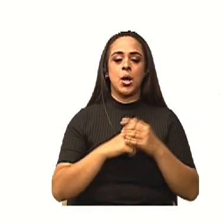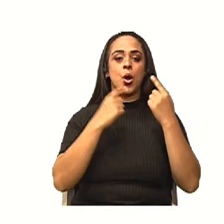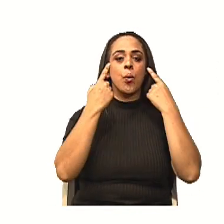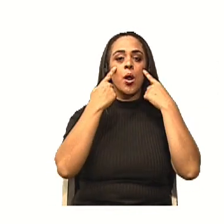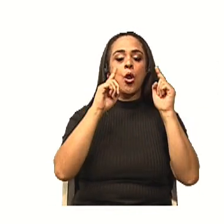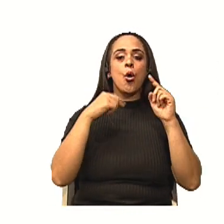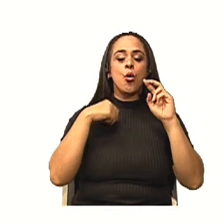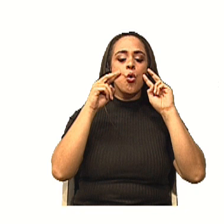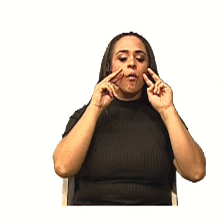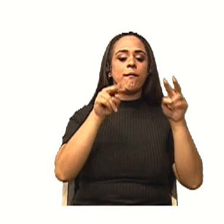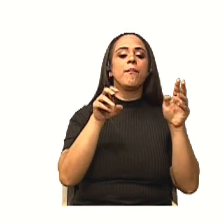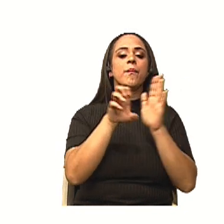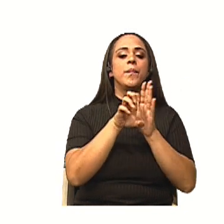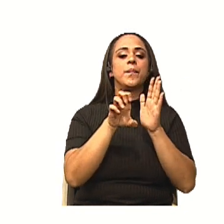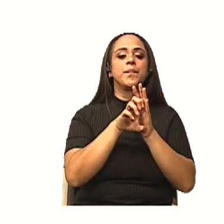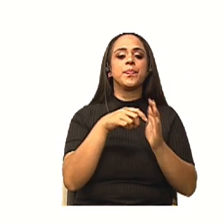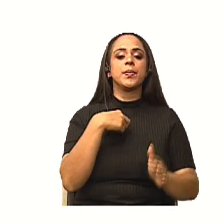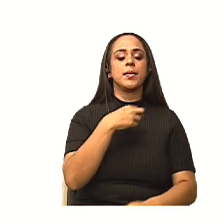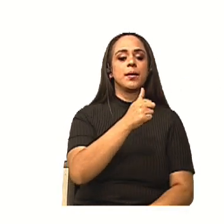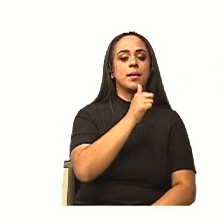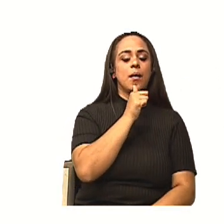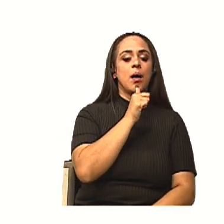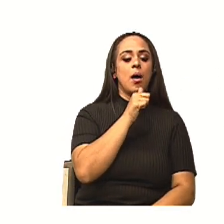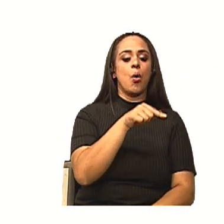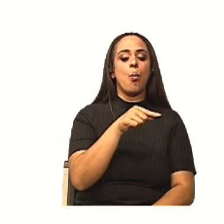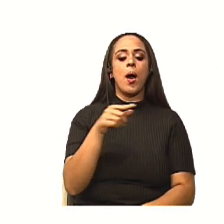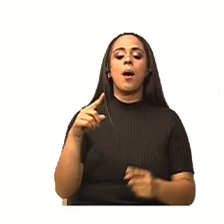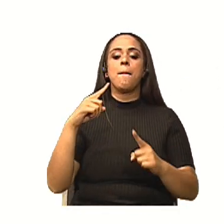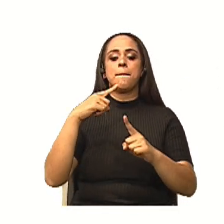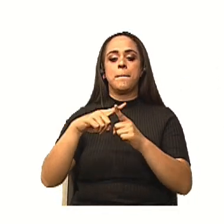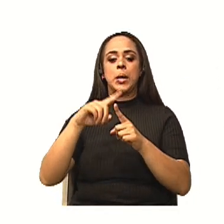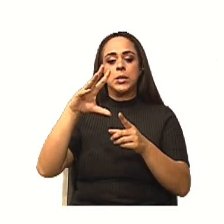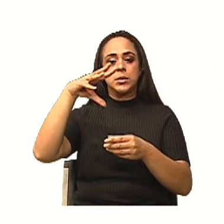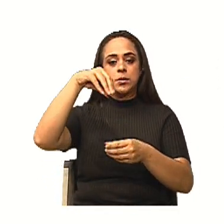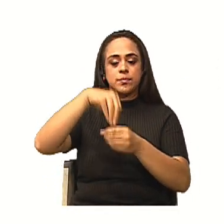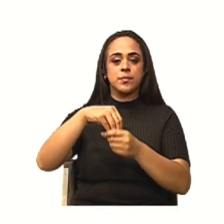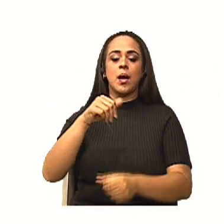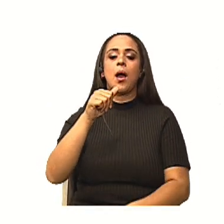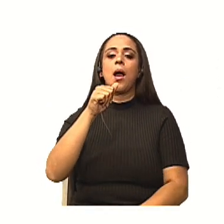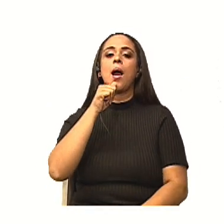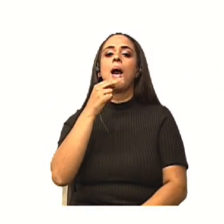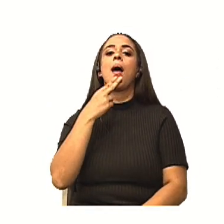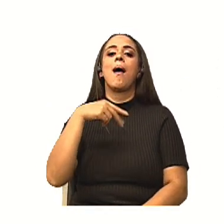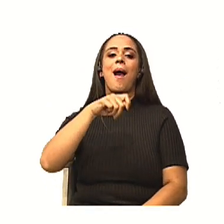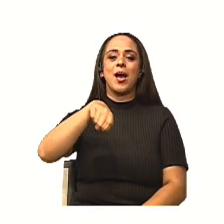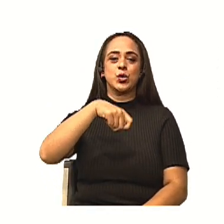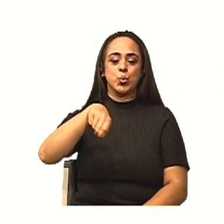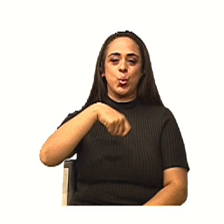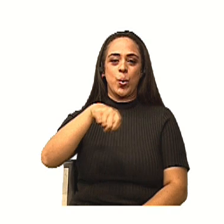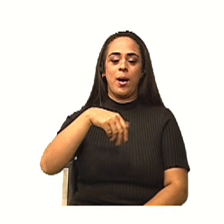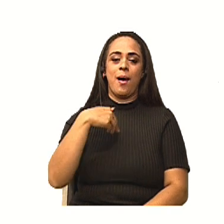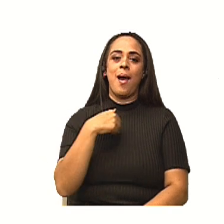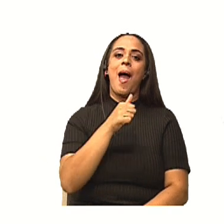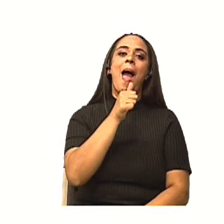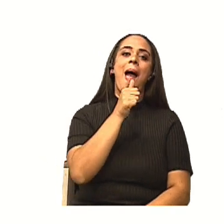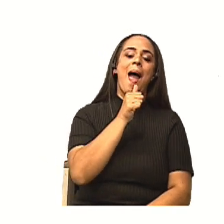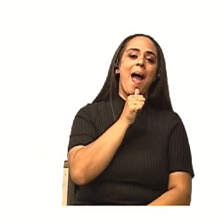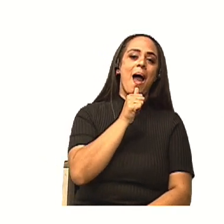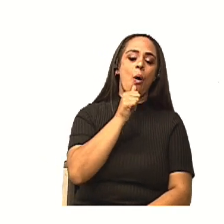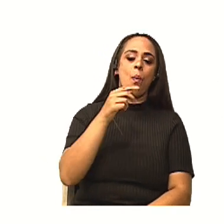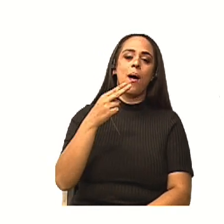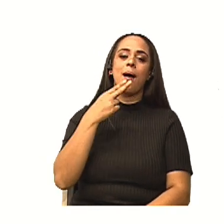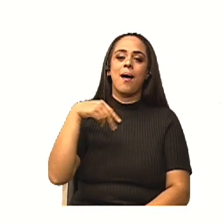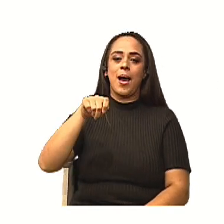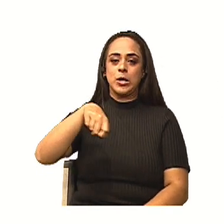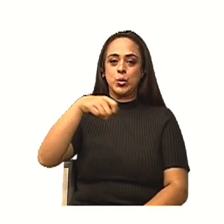ver. Entonces, por ejemplo, si tengo agua más azúcar, yo voy a tener agua azucarada. Ya no tengo ni agua